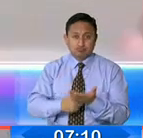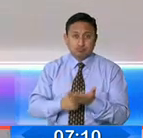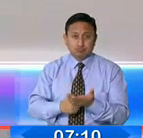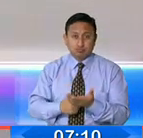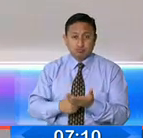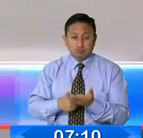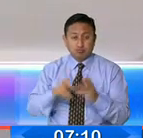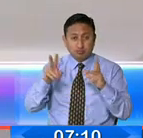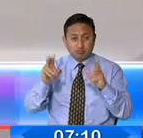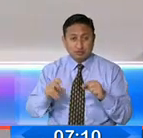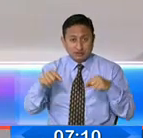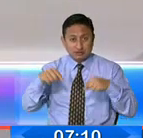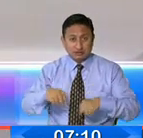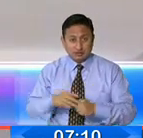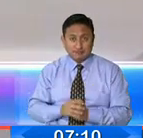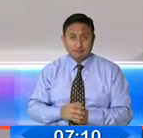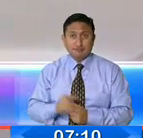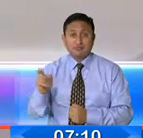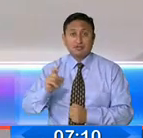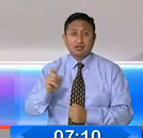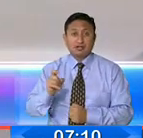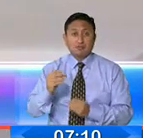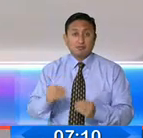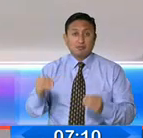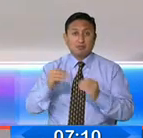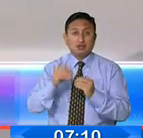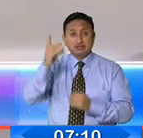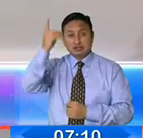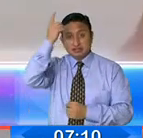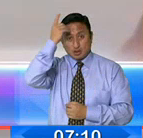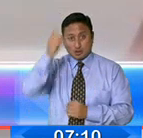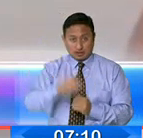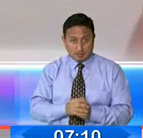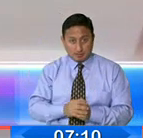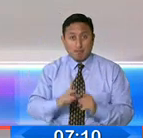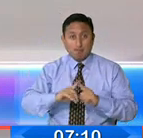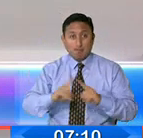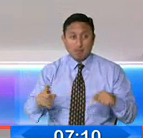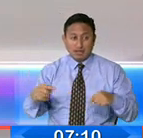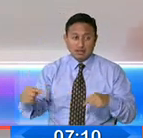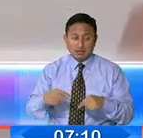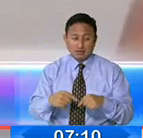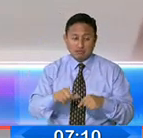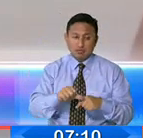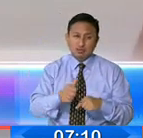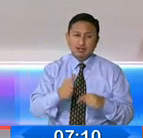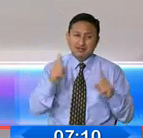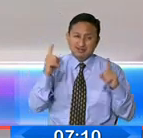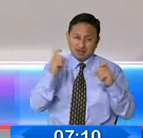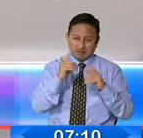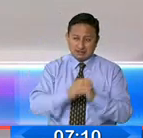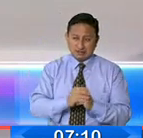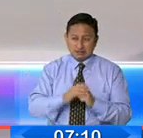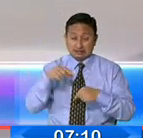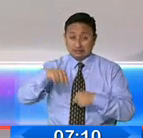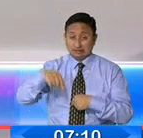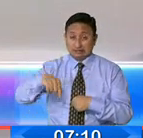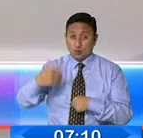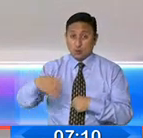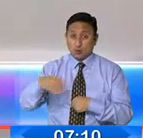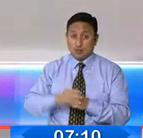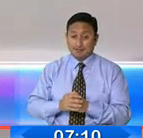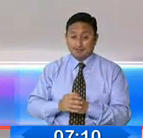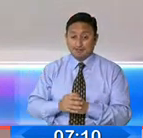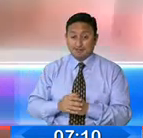esa parte del requerimiento del endeudamiento. Pero la parte compleja es el déficit fiscal, ¿no? Es